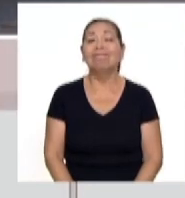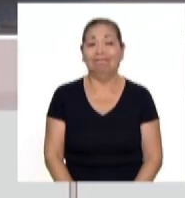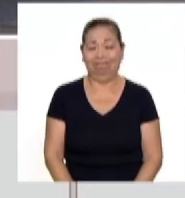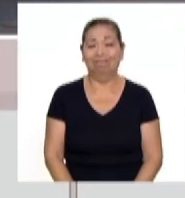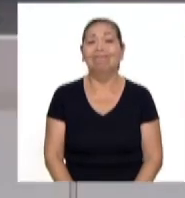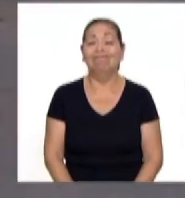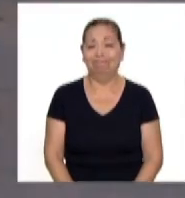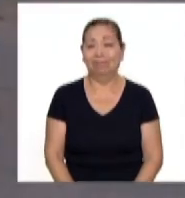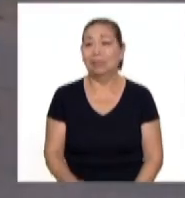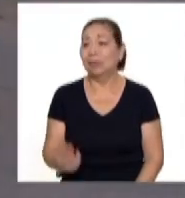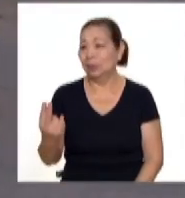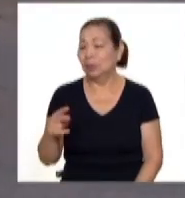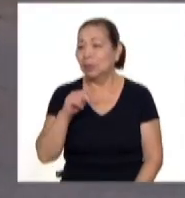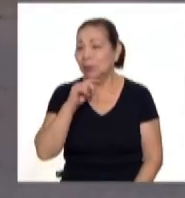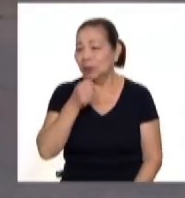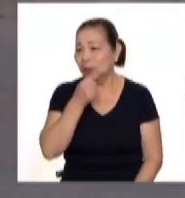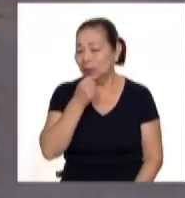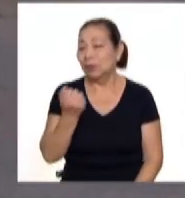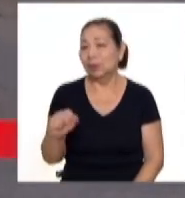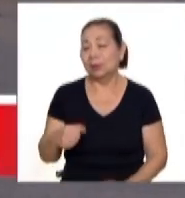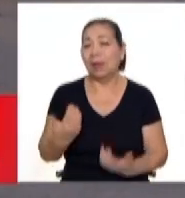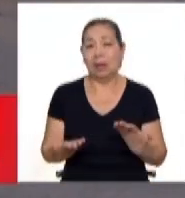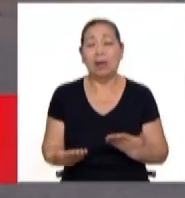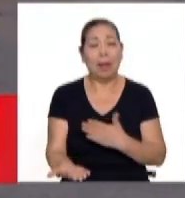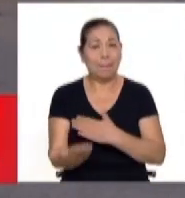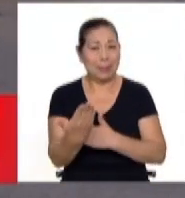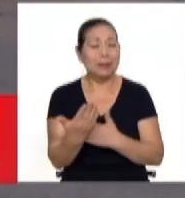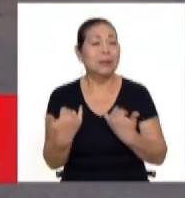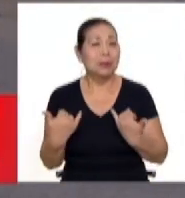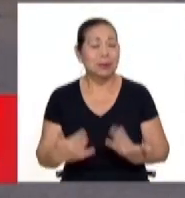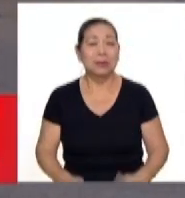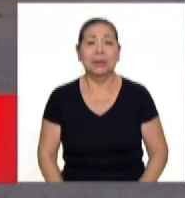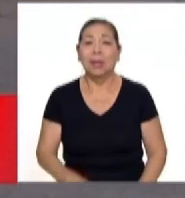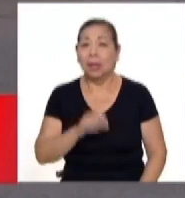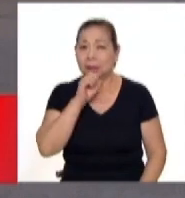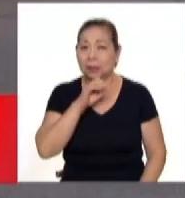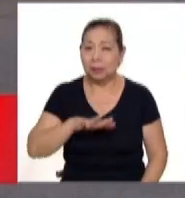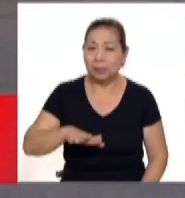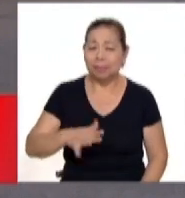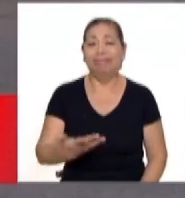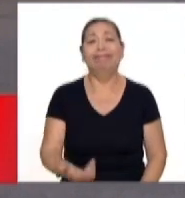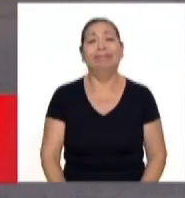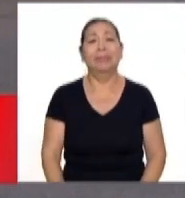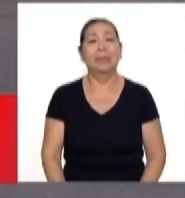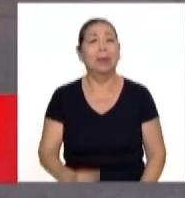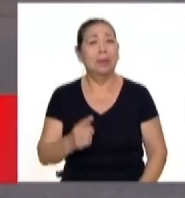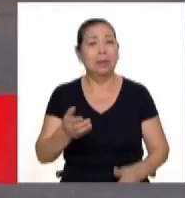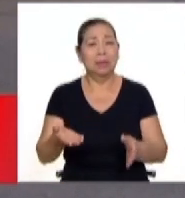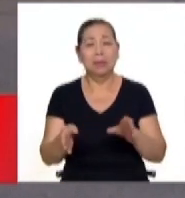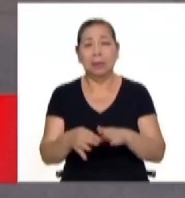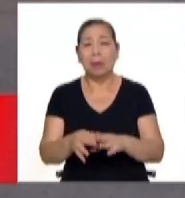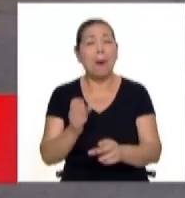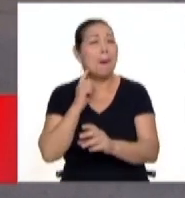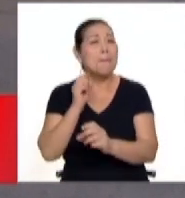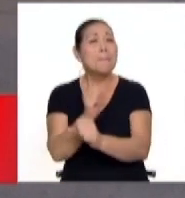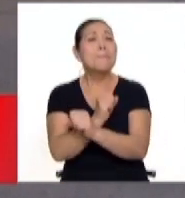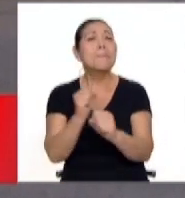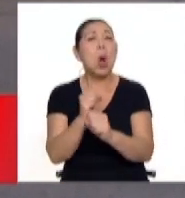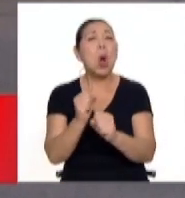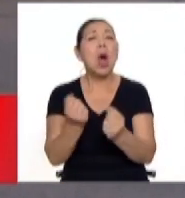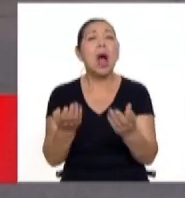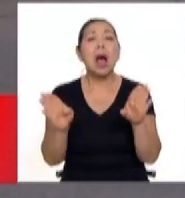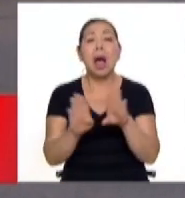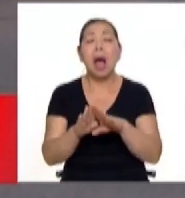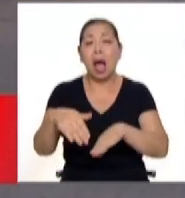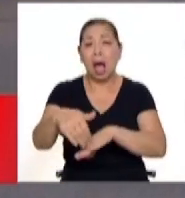Así es, ¿cómo estás, Romy? María Fernanda, muy buenos días. A esta hora de la mañana hay que informar sobre la detonación de un artefacto explosivo